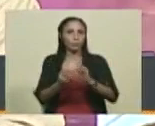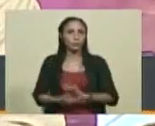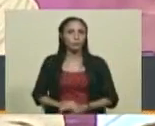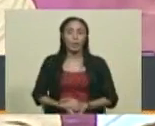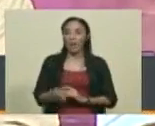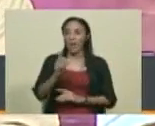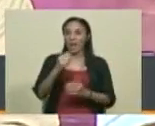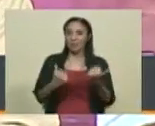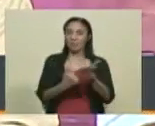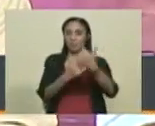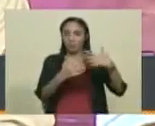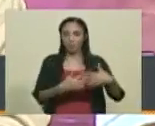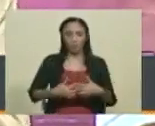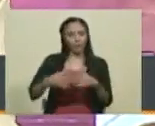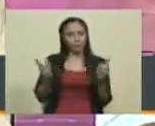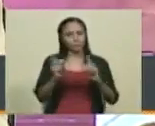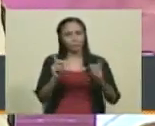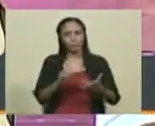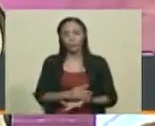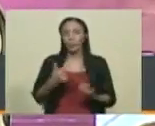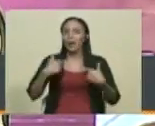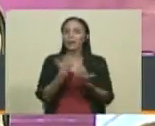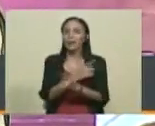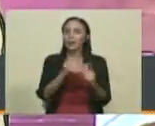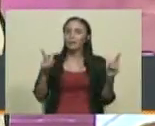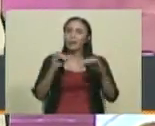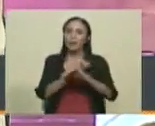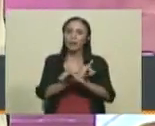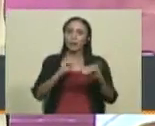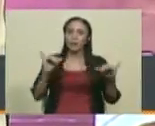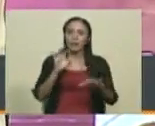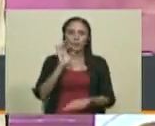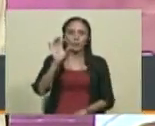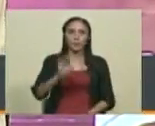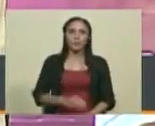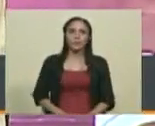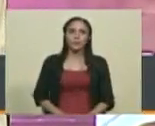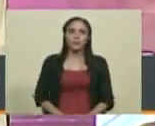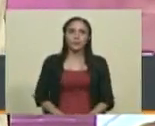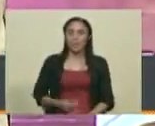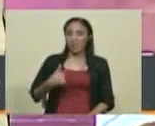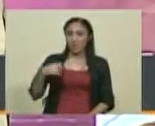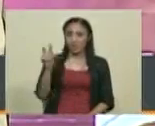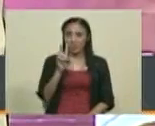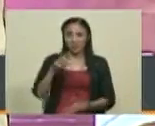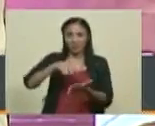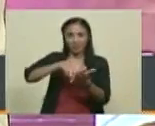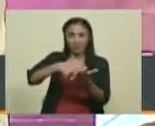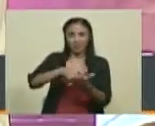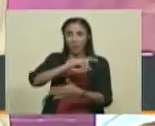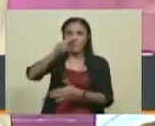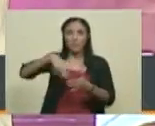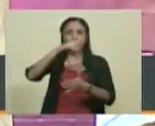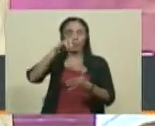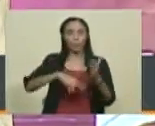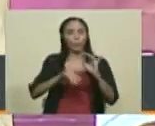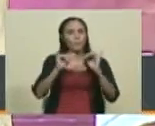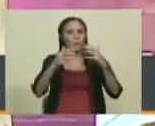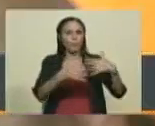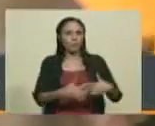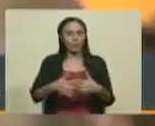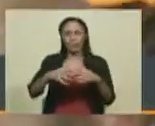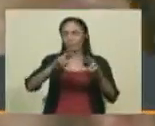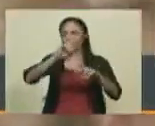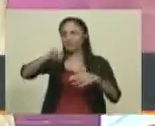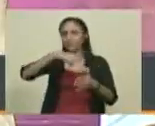imperialista. Como país libre e independiente, Venezuela no se va a arrodillar nunca a ningún imperio. No